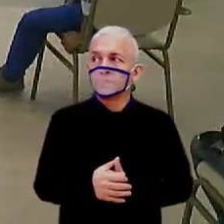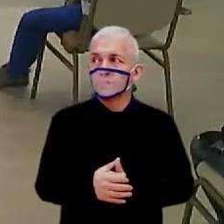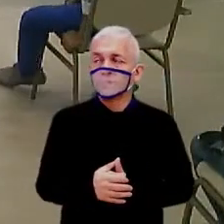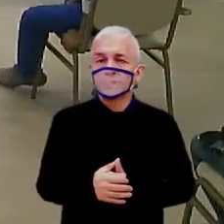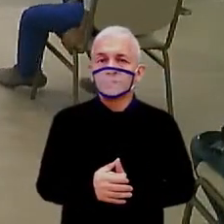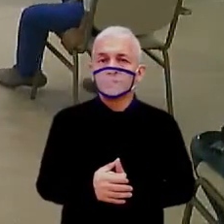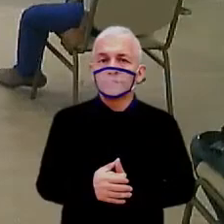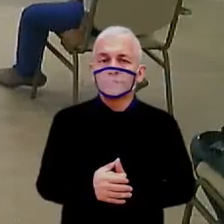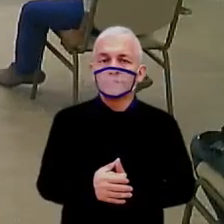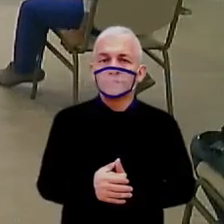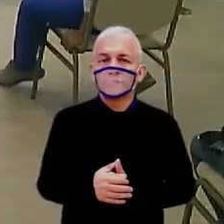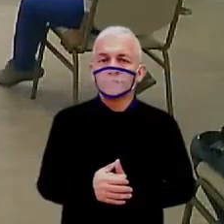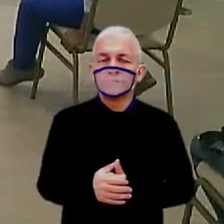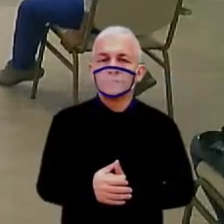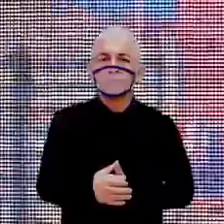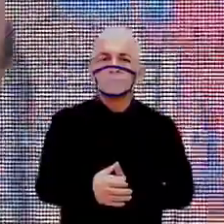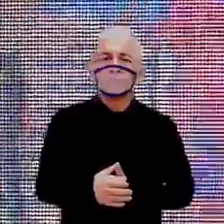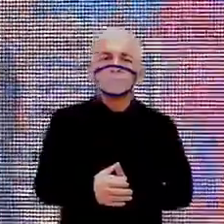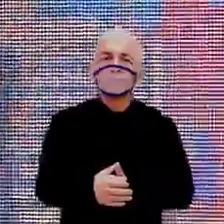así como,